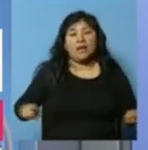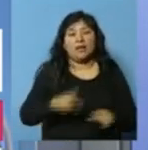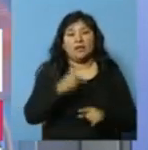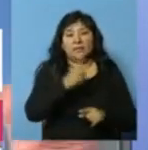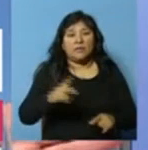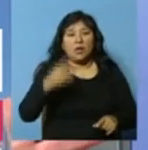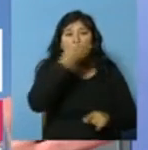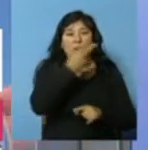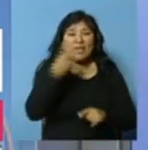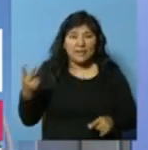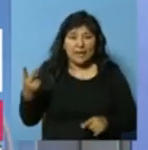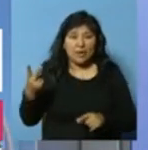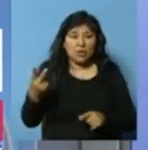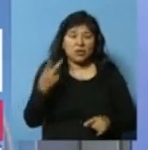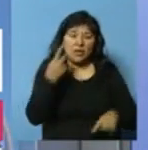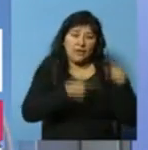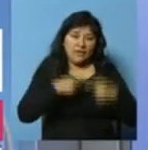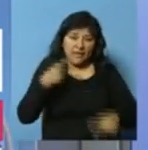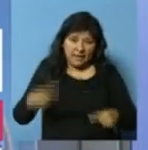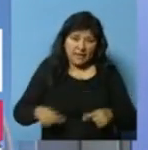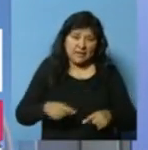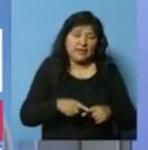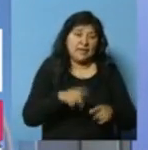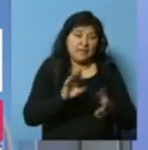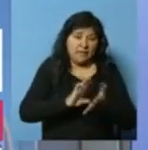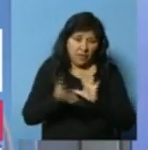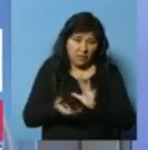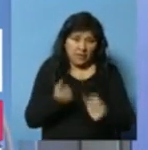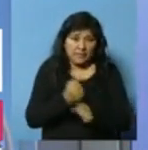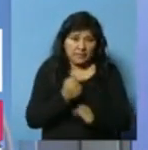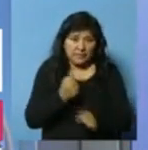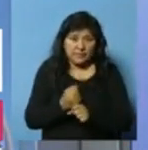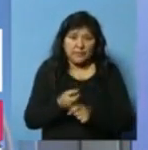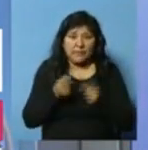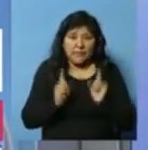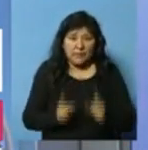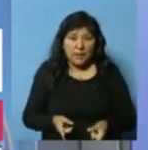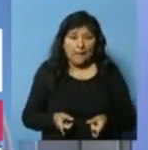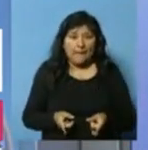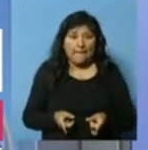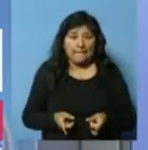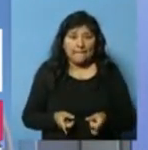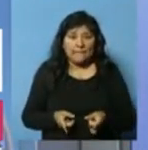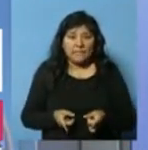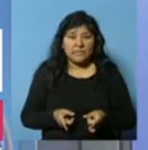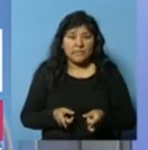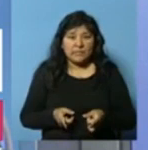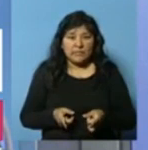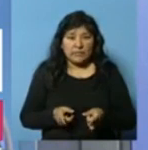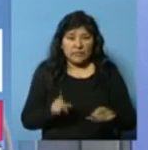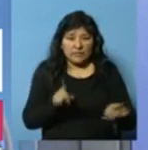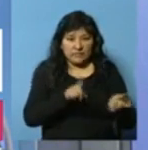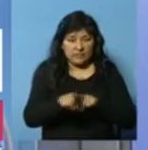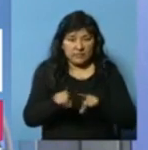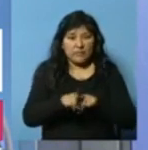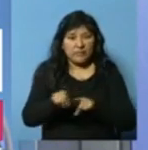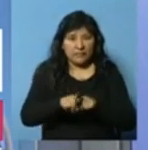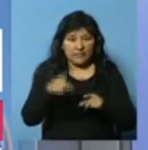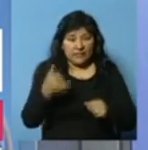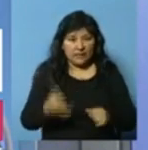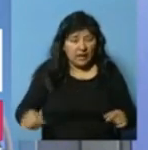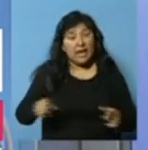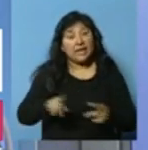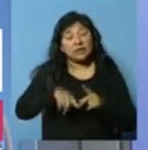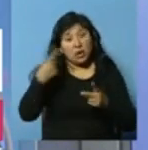diversas opciones lo mismo pasa con las carreras técnicas superiores